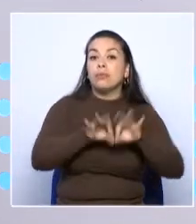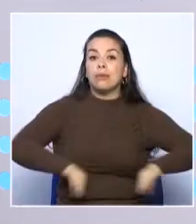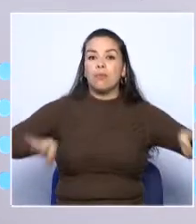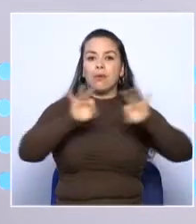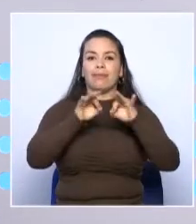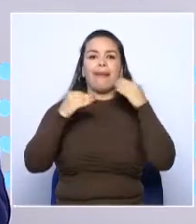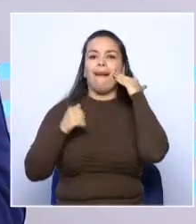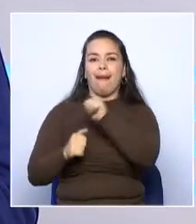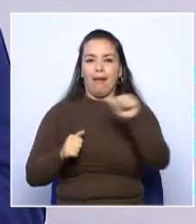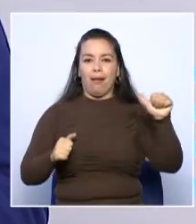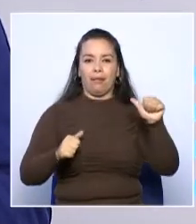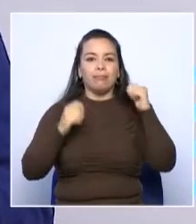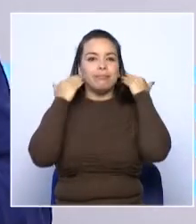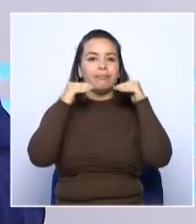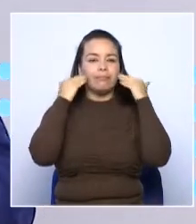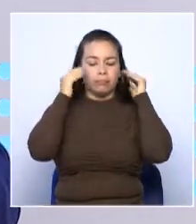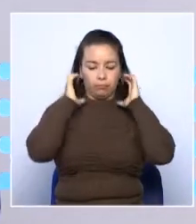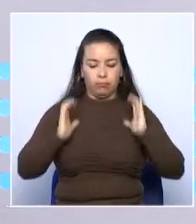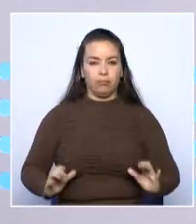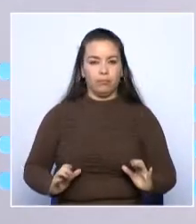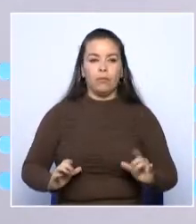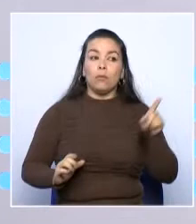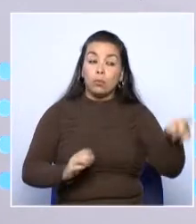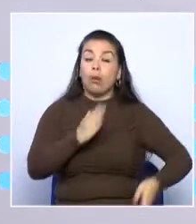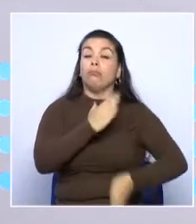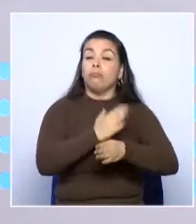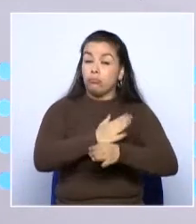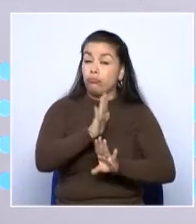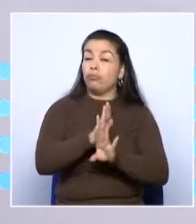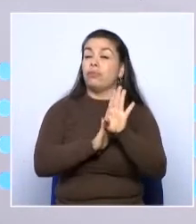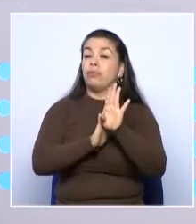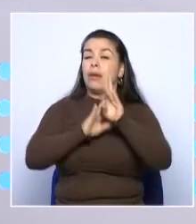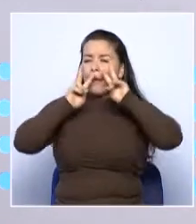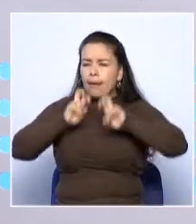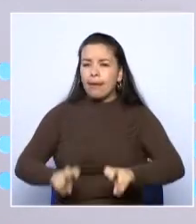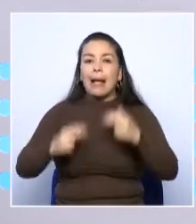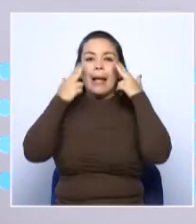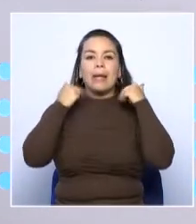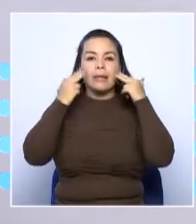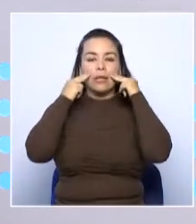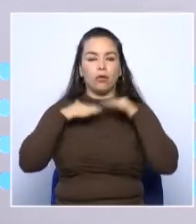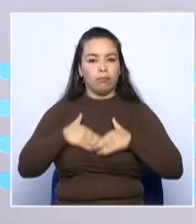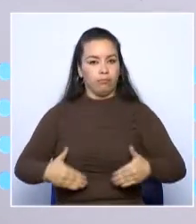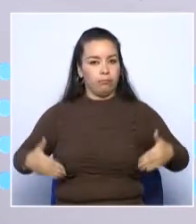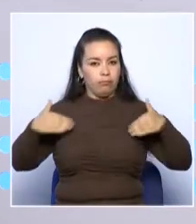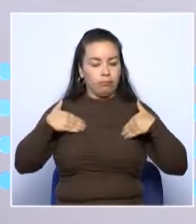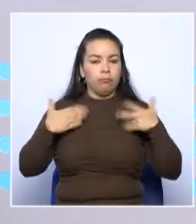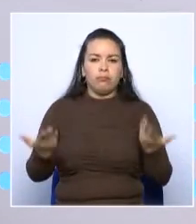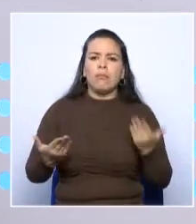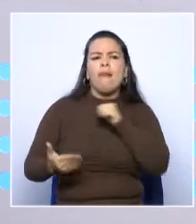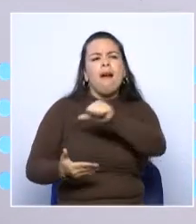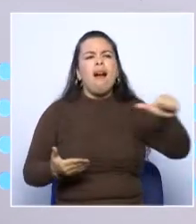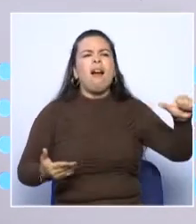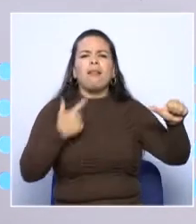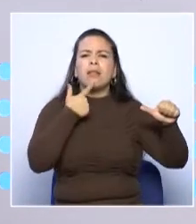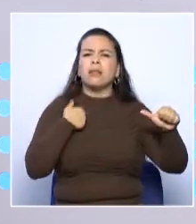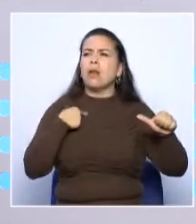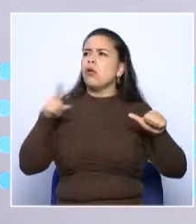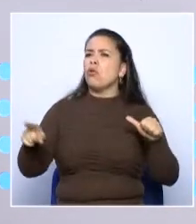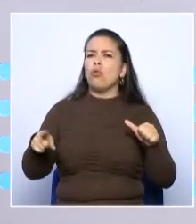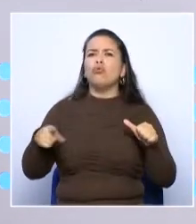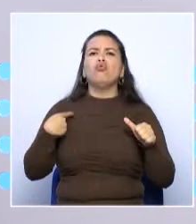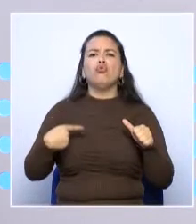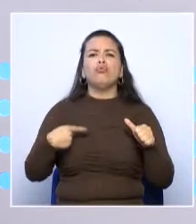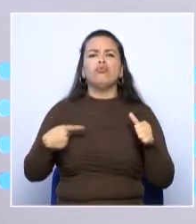mujer. Y usted ha hecho una avanzada muy grande en examen de senos. Entonces muchas señoras dicen, no, es que me sale leche por